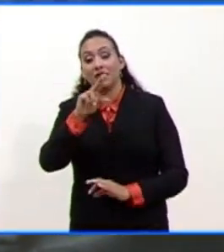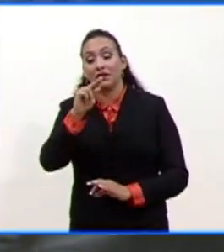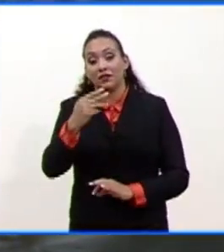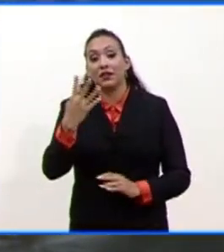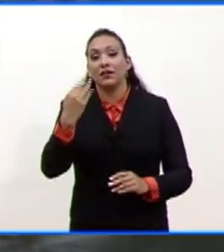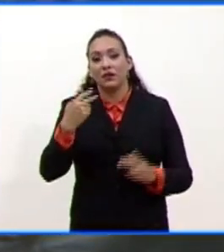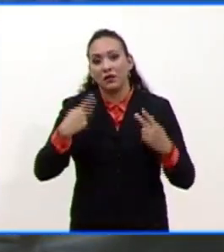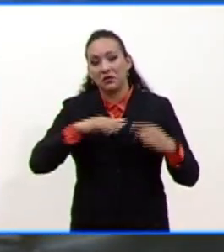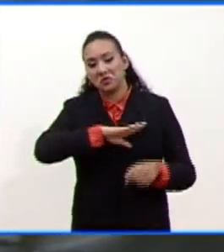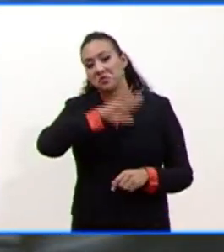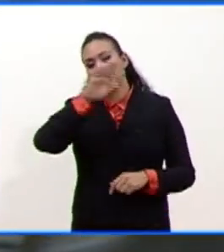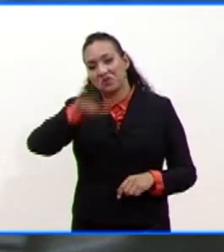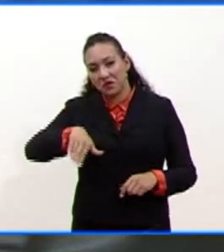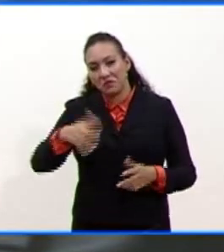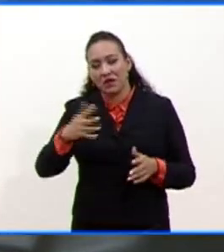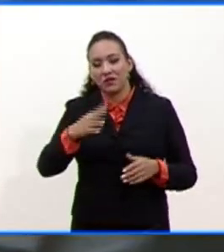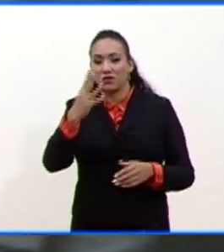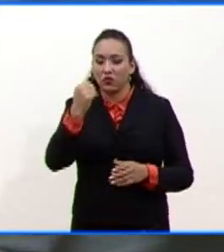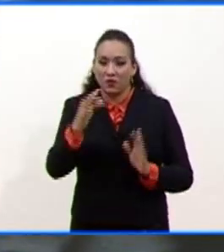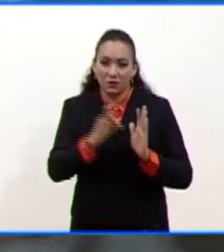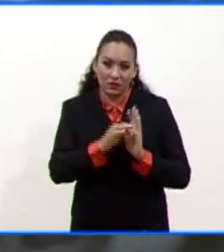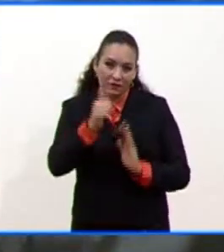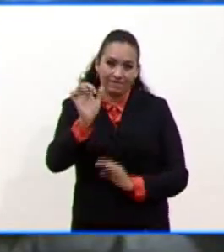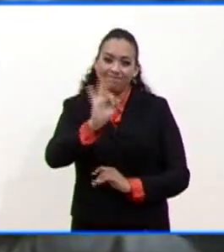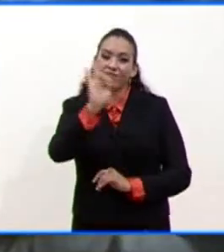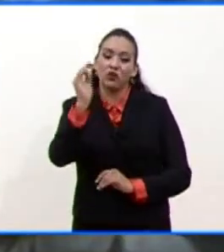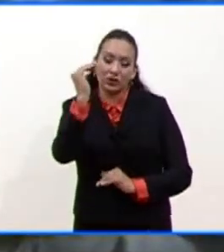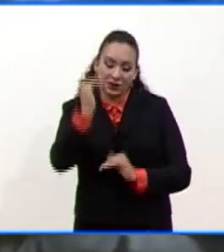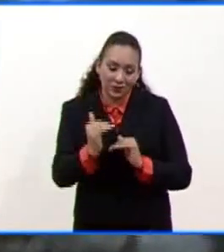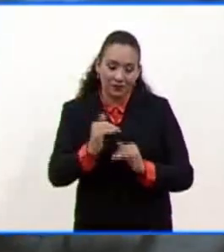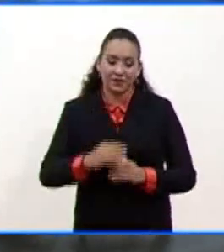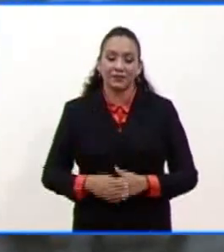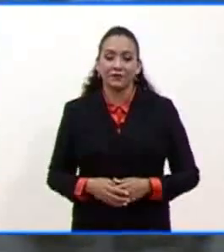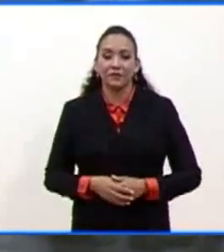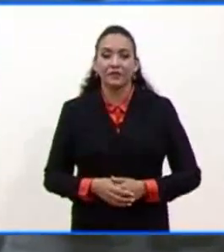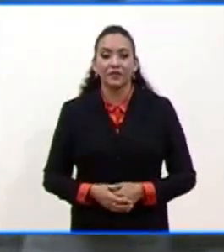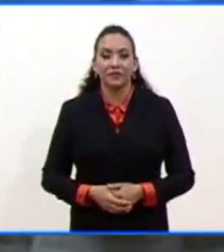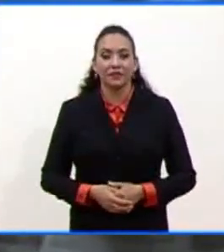557.189 decesos, es decir, 9.6% menos.